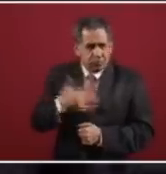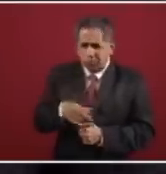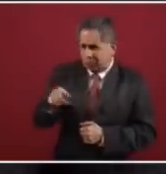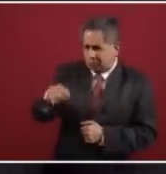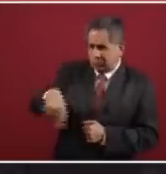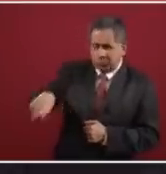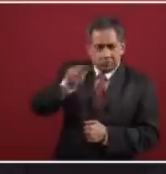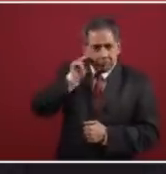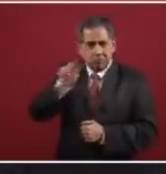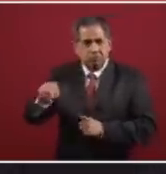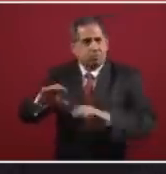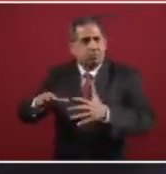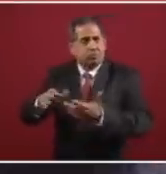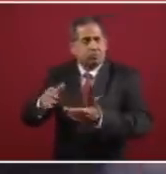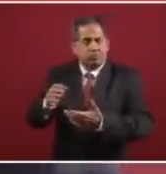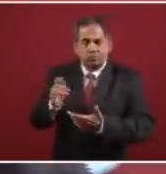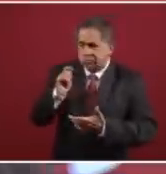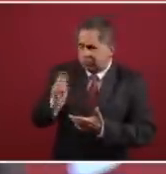de cómo